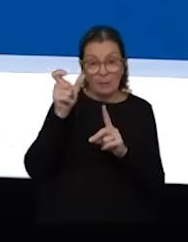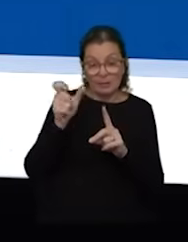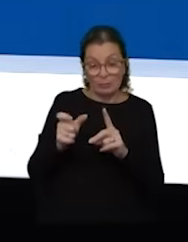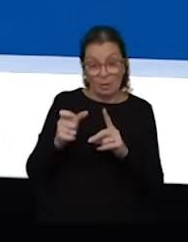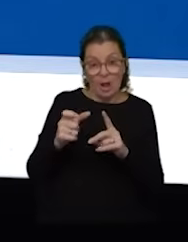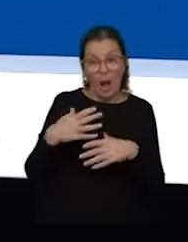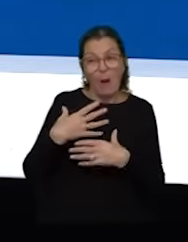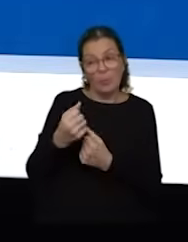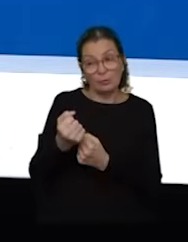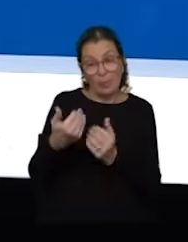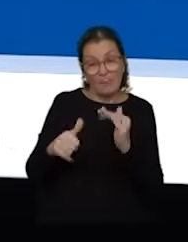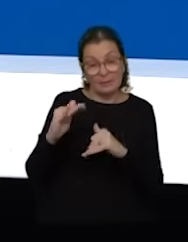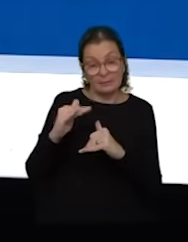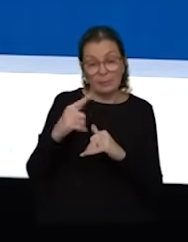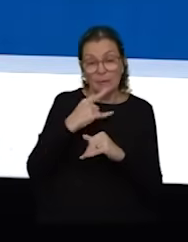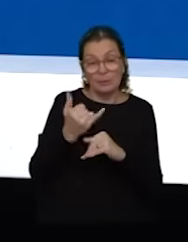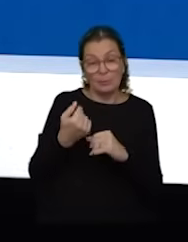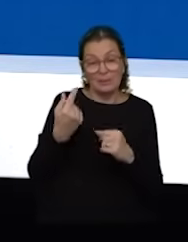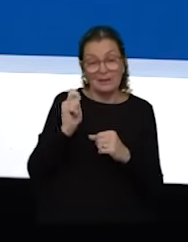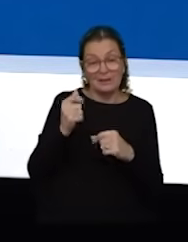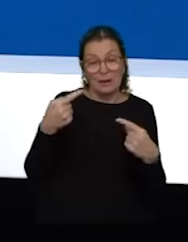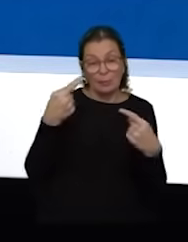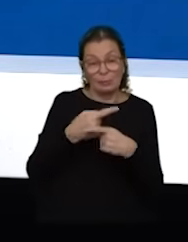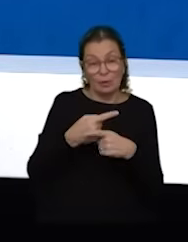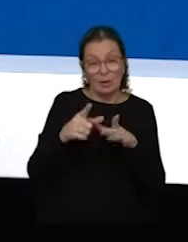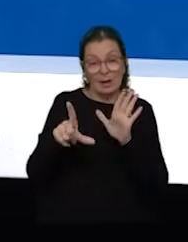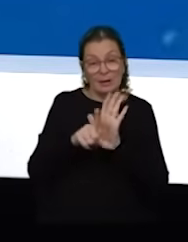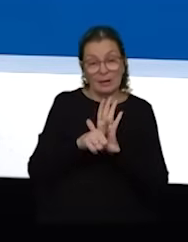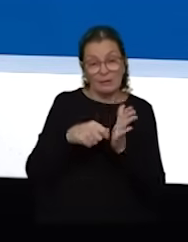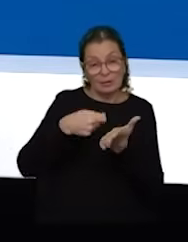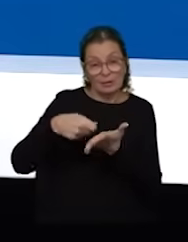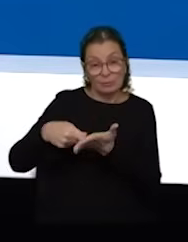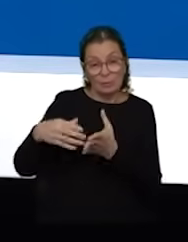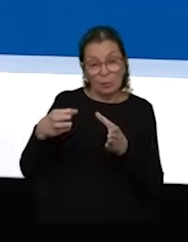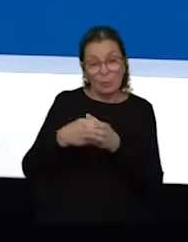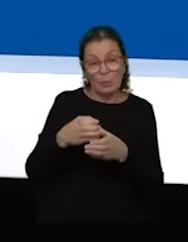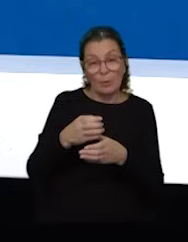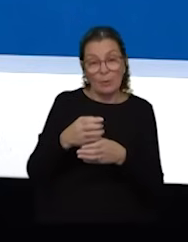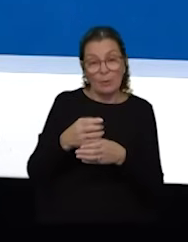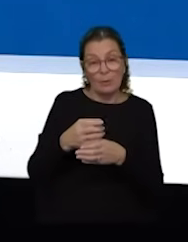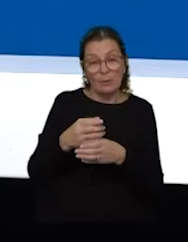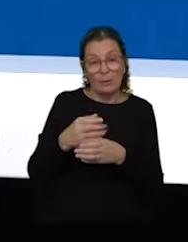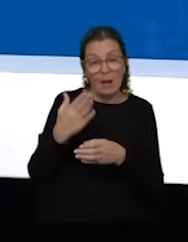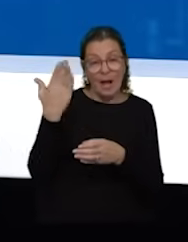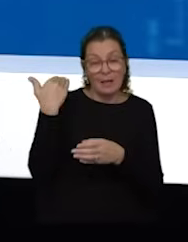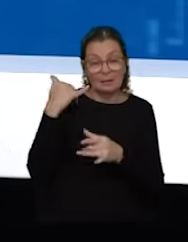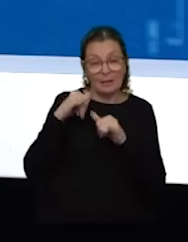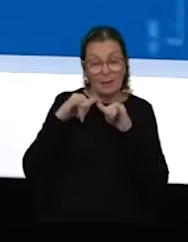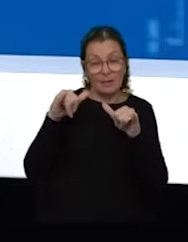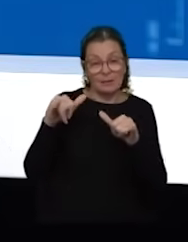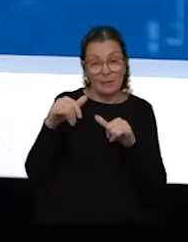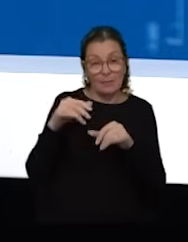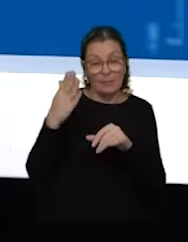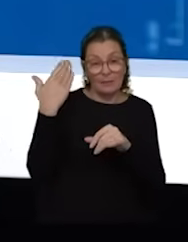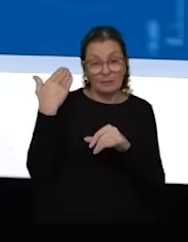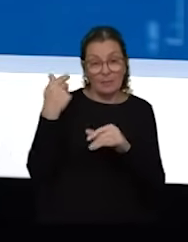sentido Por ejemplo Quienes se opusieron a la ley eh de financiamiento de los partidos en la campaña pasada en el marco de la